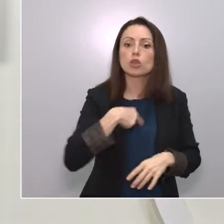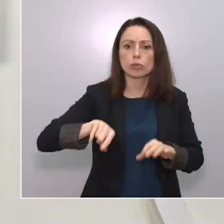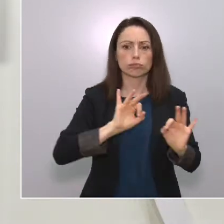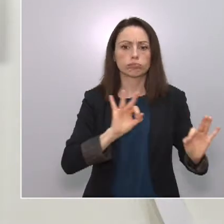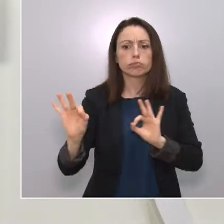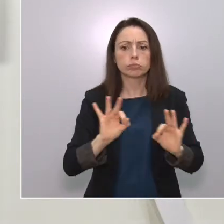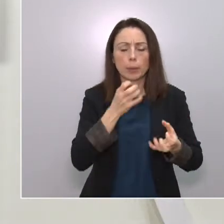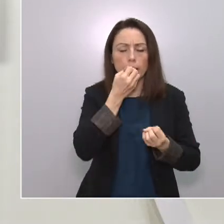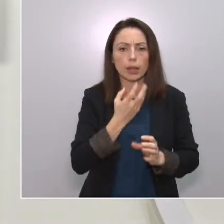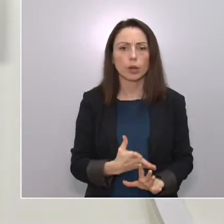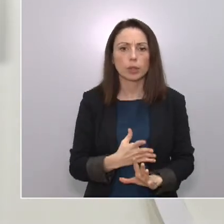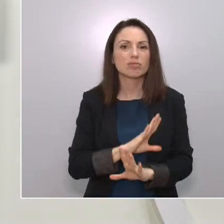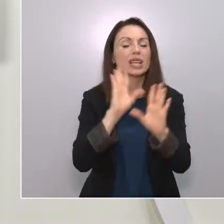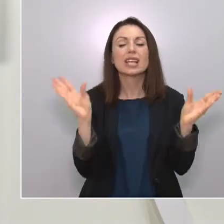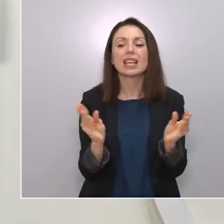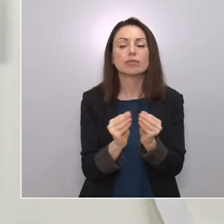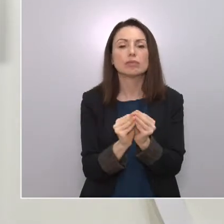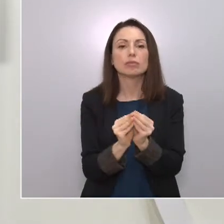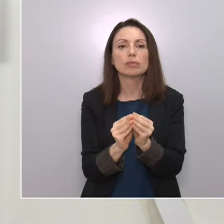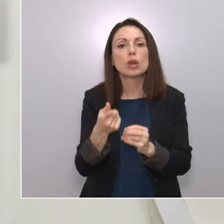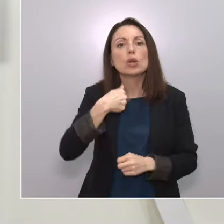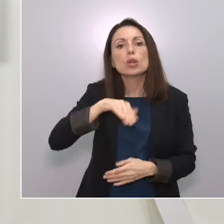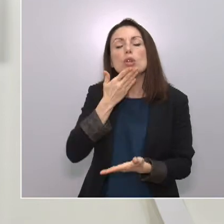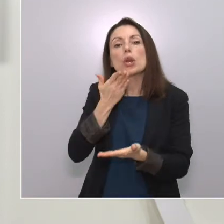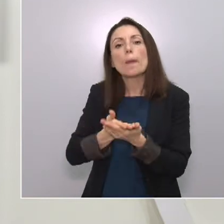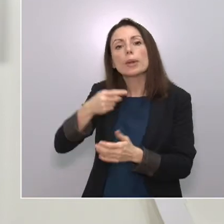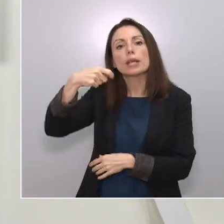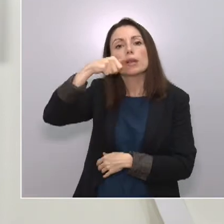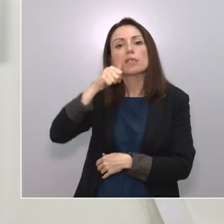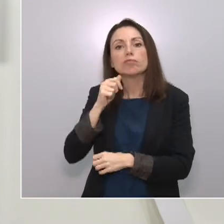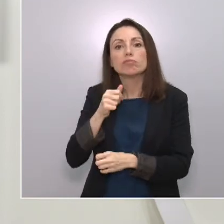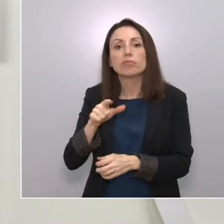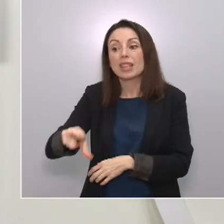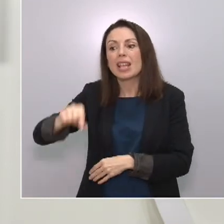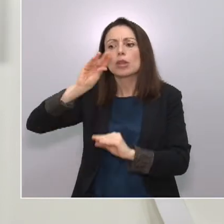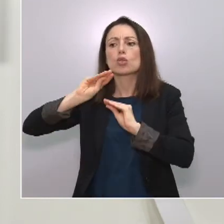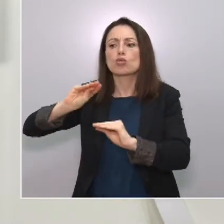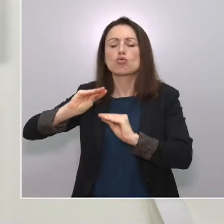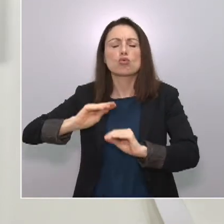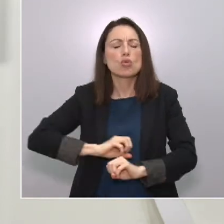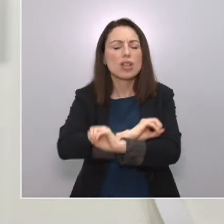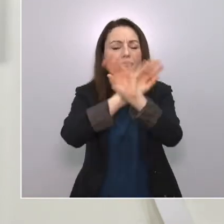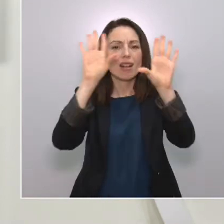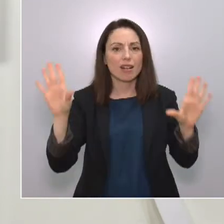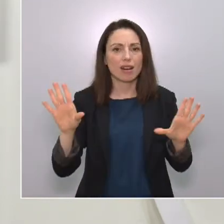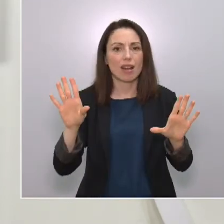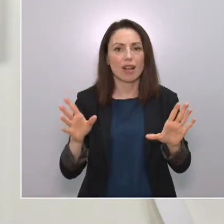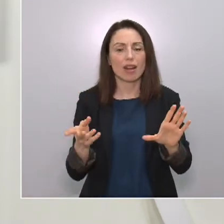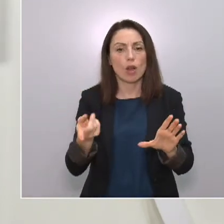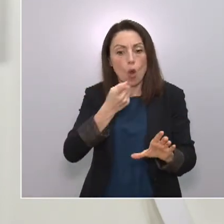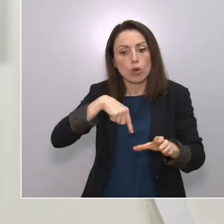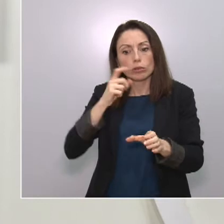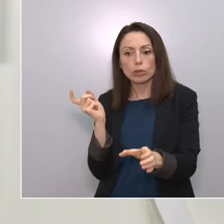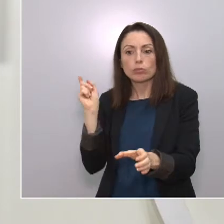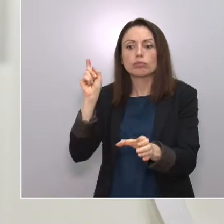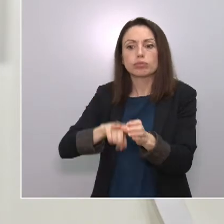ellos. En definitiva, hoy he pedido al presidente del Gobierno que haya claridad en sus decisiones, que nos deje participar en la elaboración